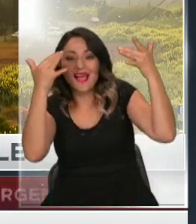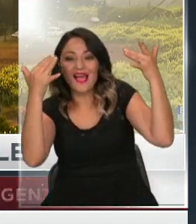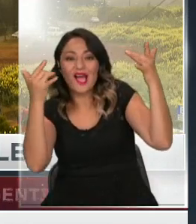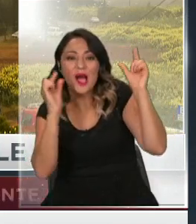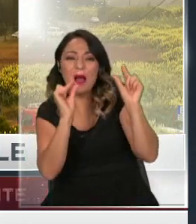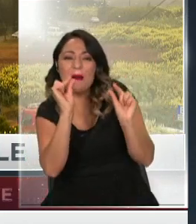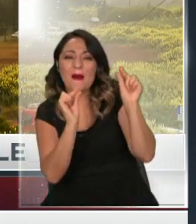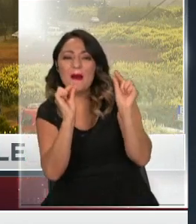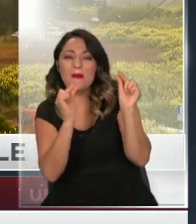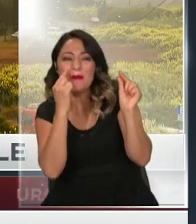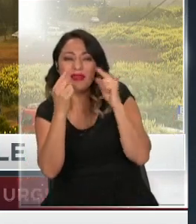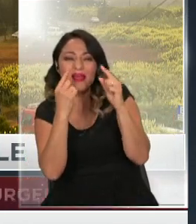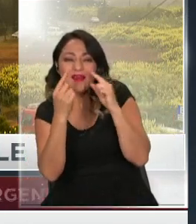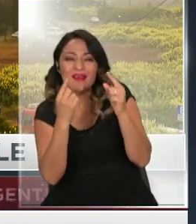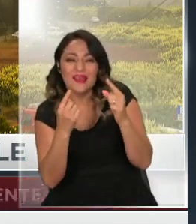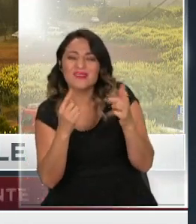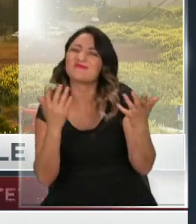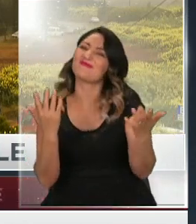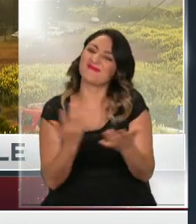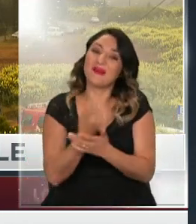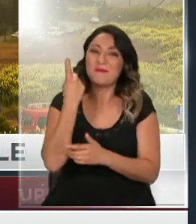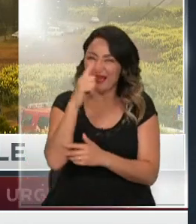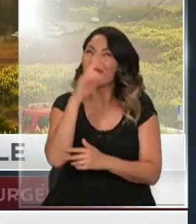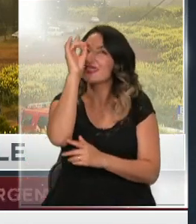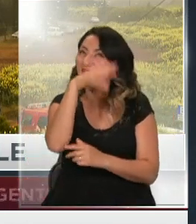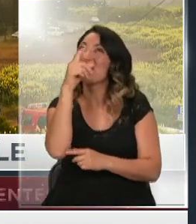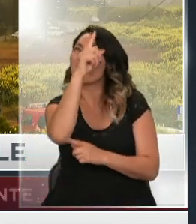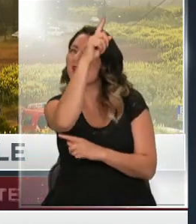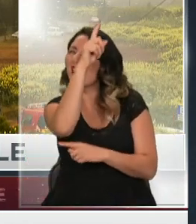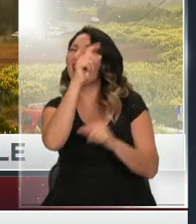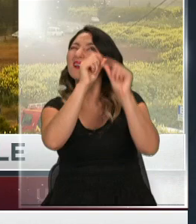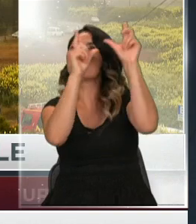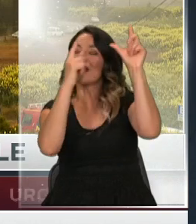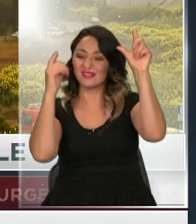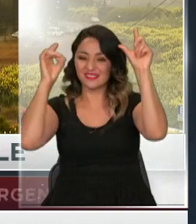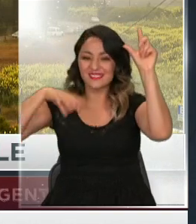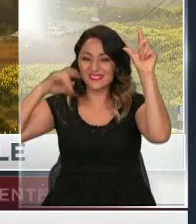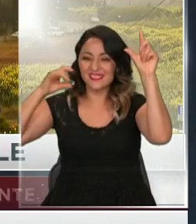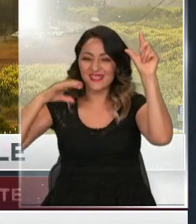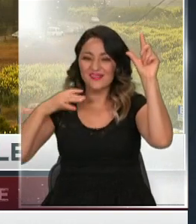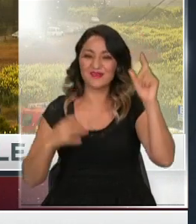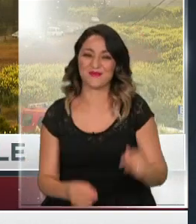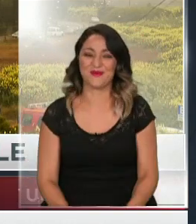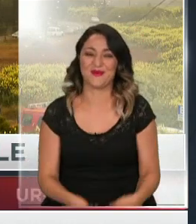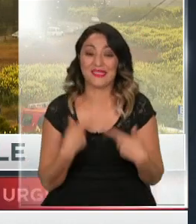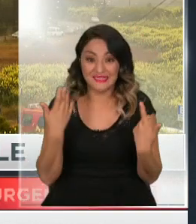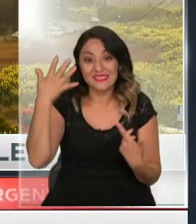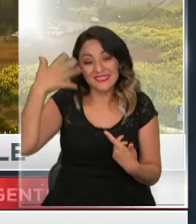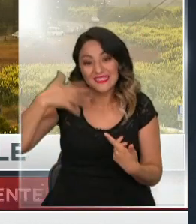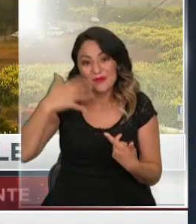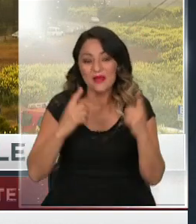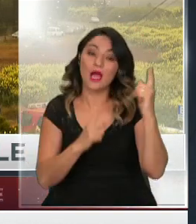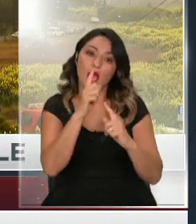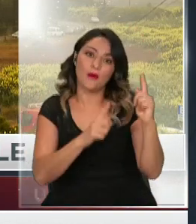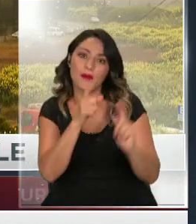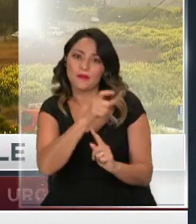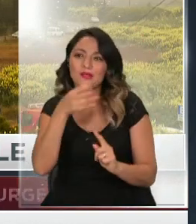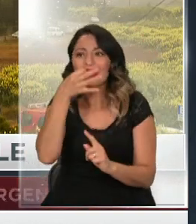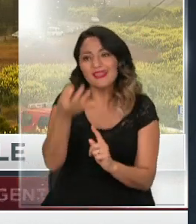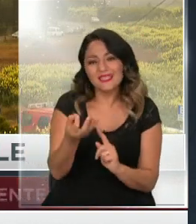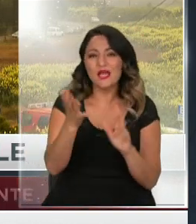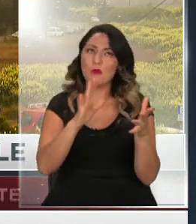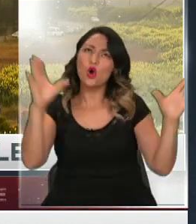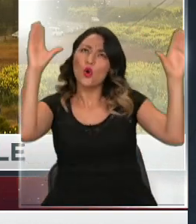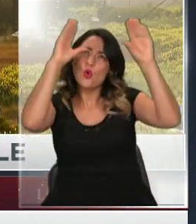ve? Oye, pero ya sabemos dónde está ubicado. A ver, quírate acá. Porque es importante, unos pueden decir, sí, mira, se va a oscurecer,